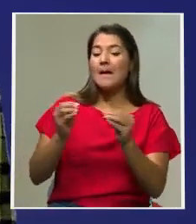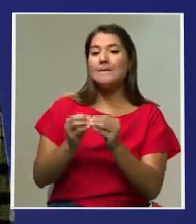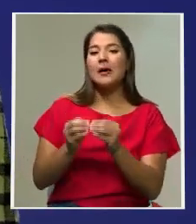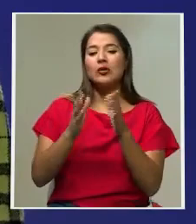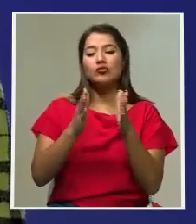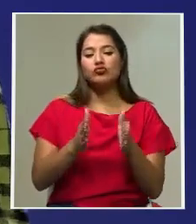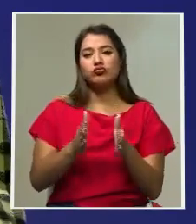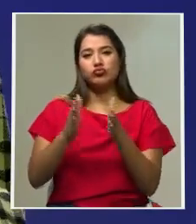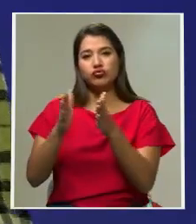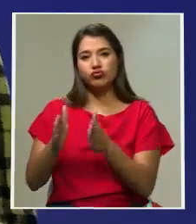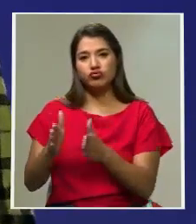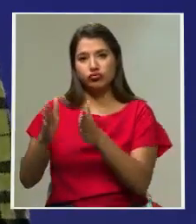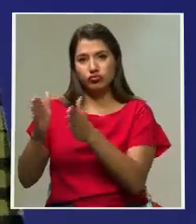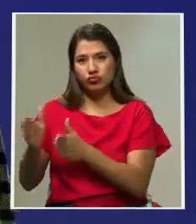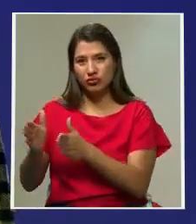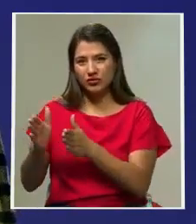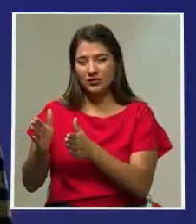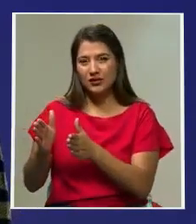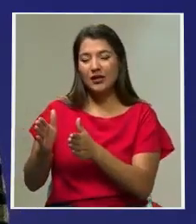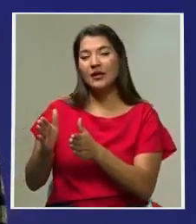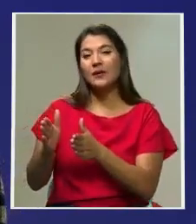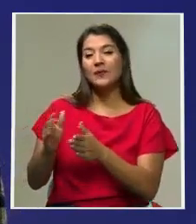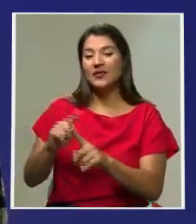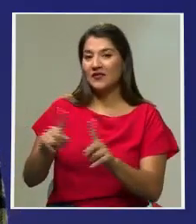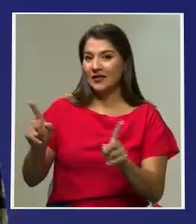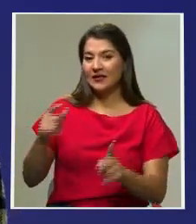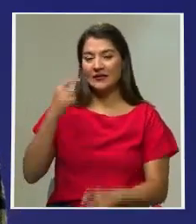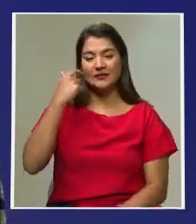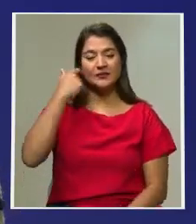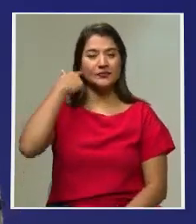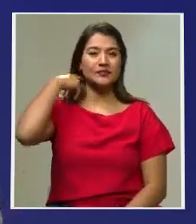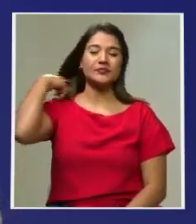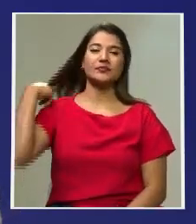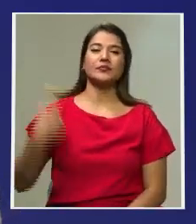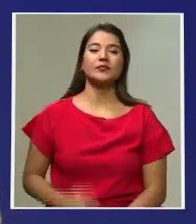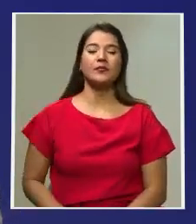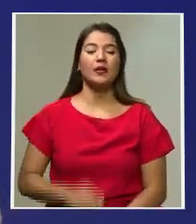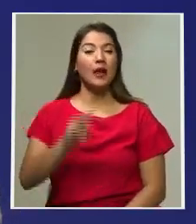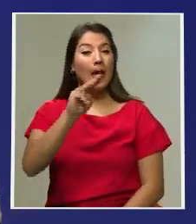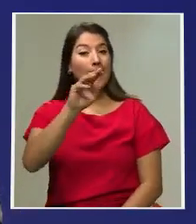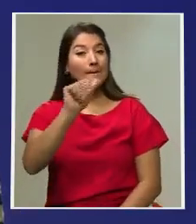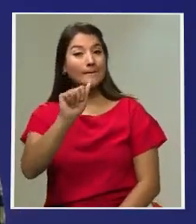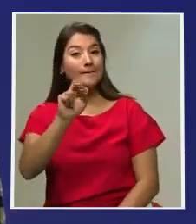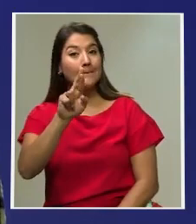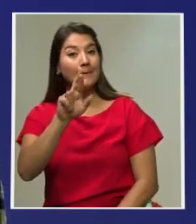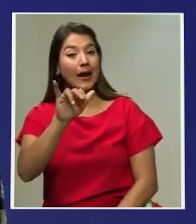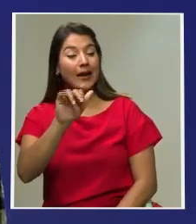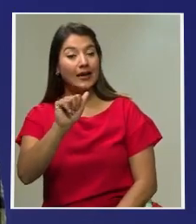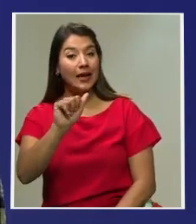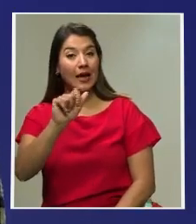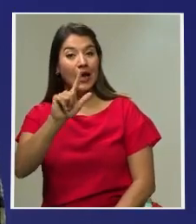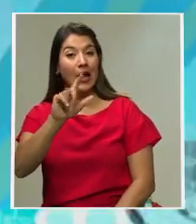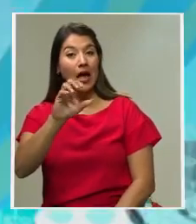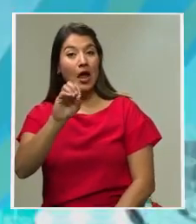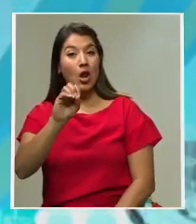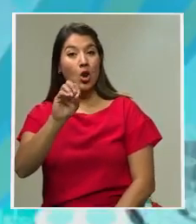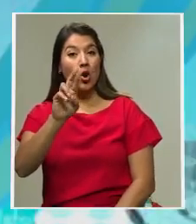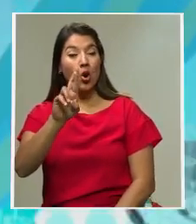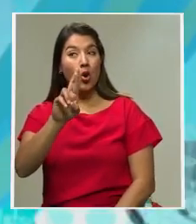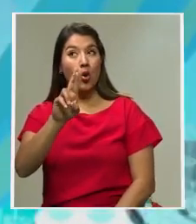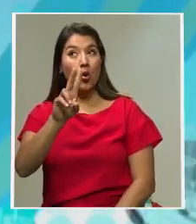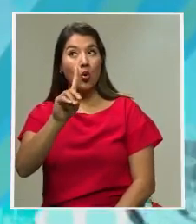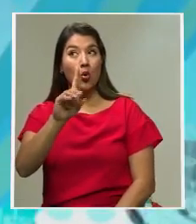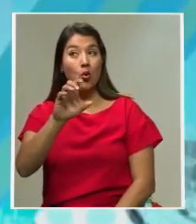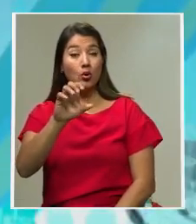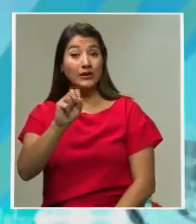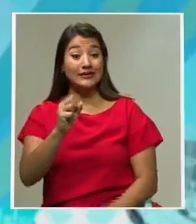un tipo de digestión, digamos así, del relato distinto. María Lourdes, ahora la pandemia